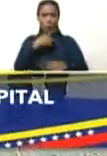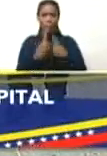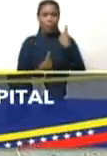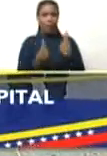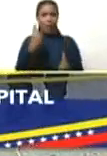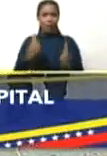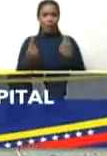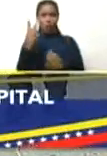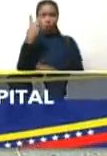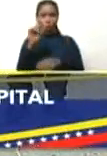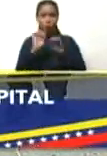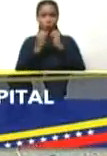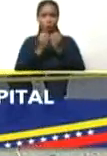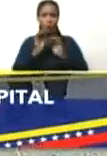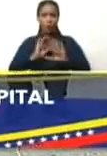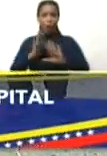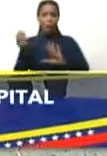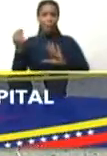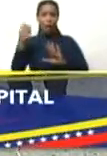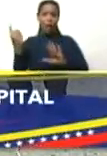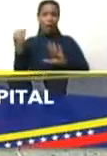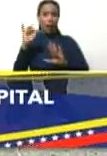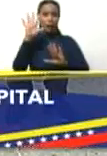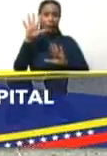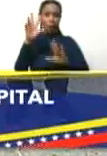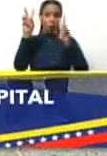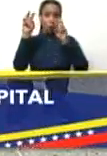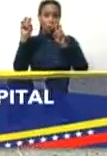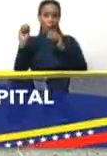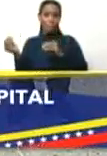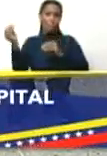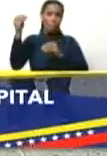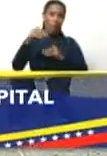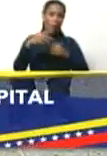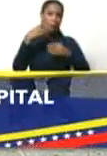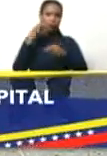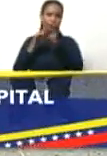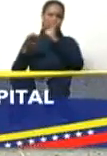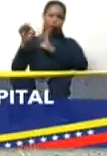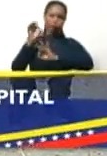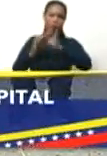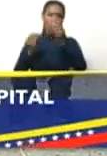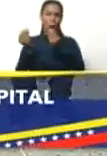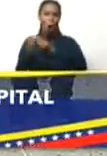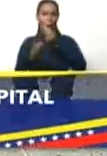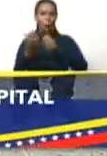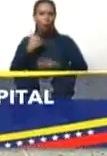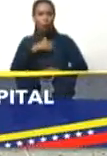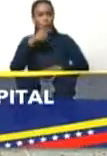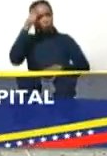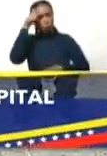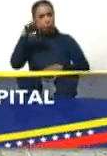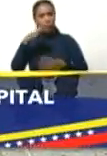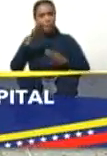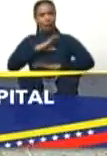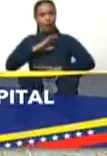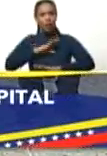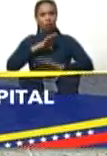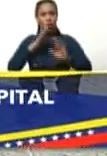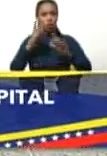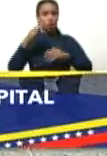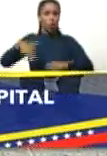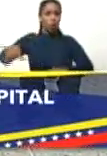quirófanos que ya teníamos, pero que ahora vamos a contar con 5 nuevos quirófanos. Para que nos explique, presidente, cómo es que nuestro pueblo se va a beneficiar de